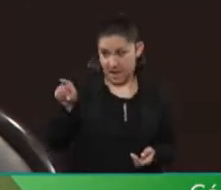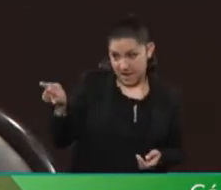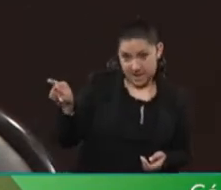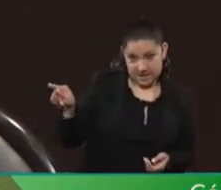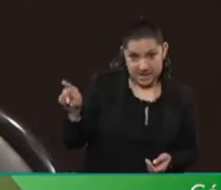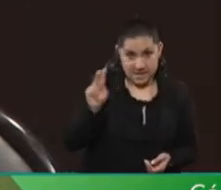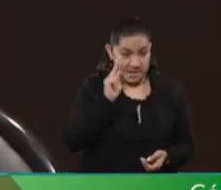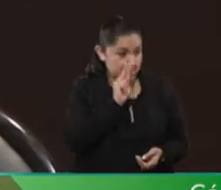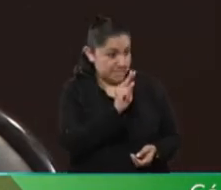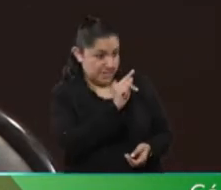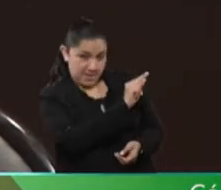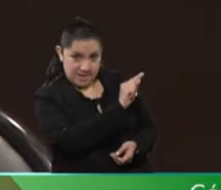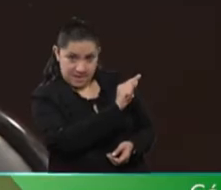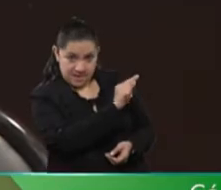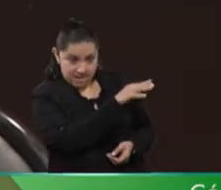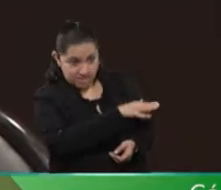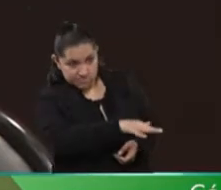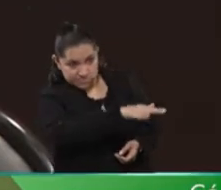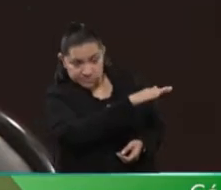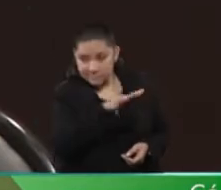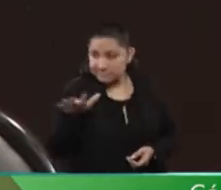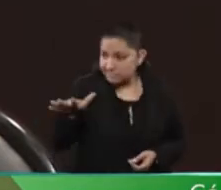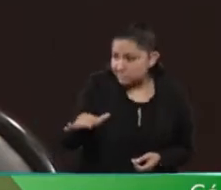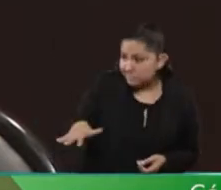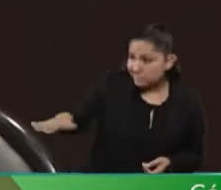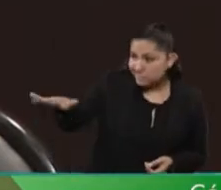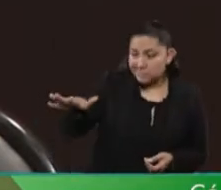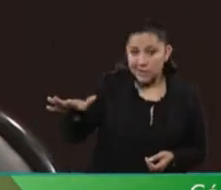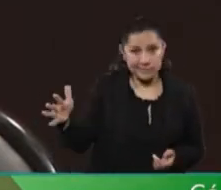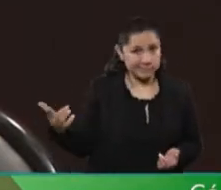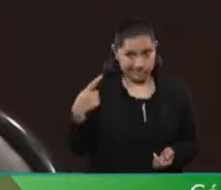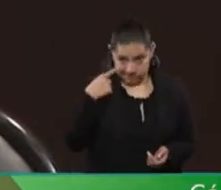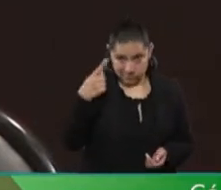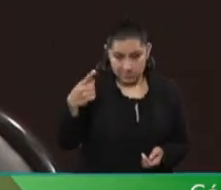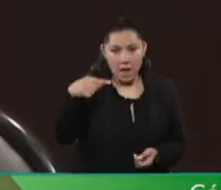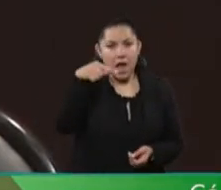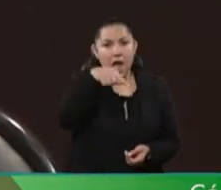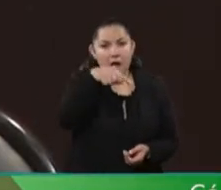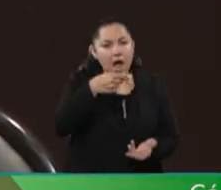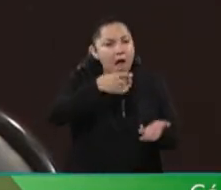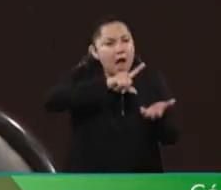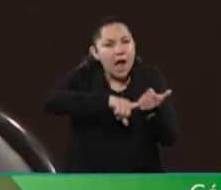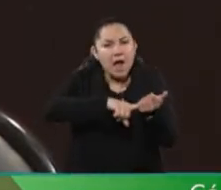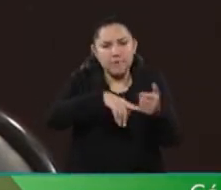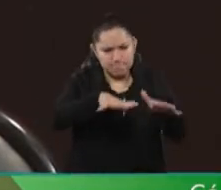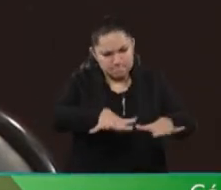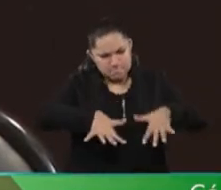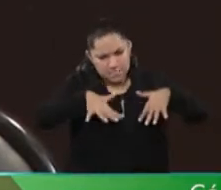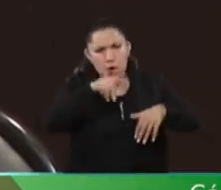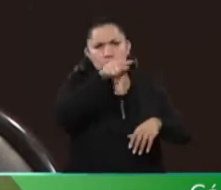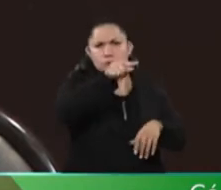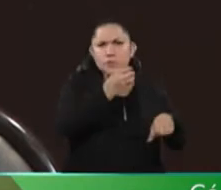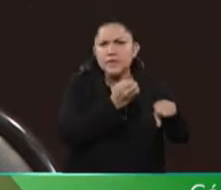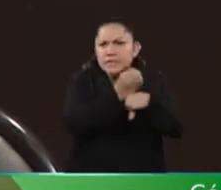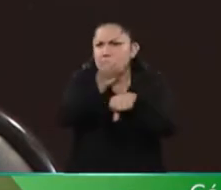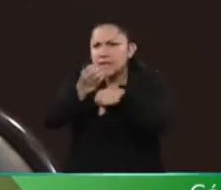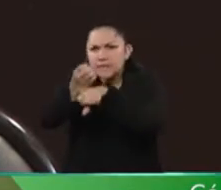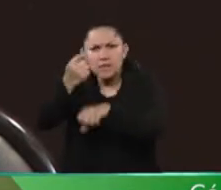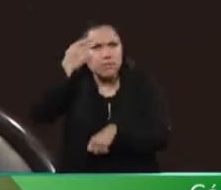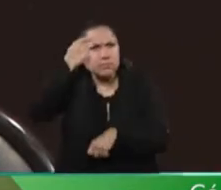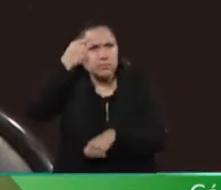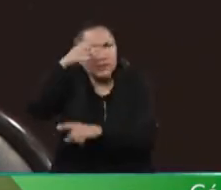su izquierda acuérdense de cómo el congreso local de sus estados acuérdense de cómo están